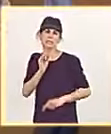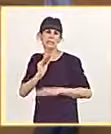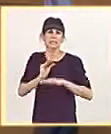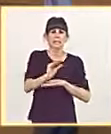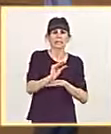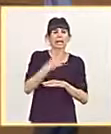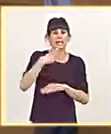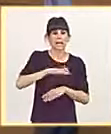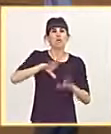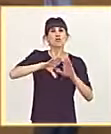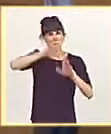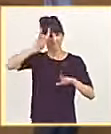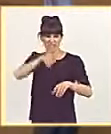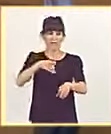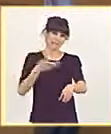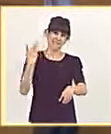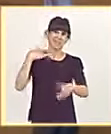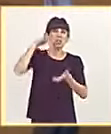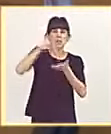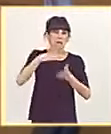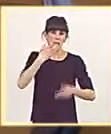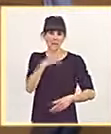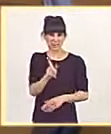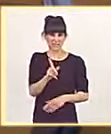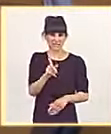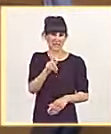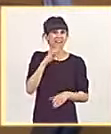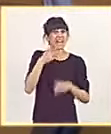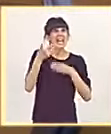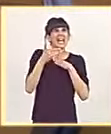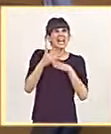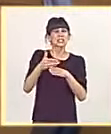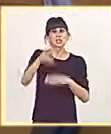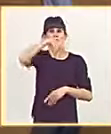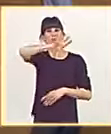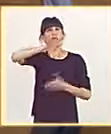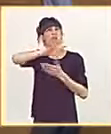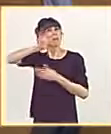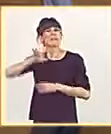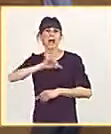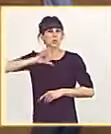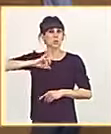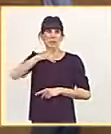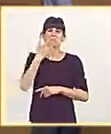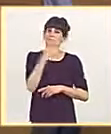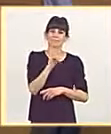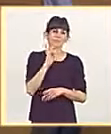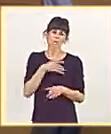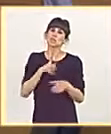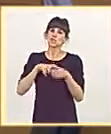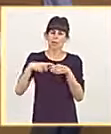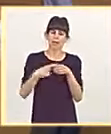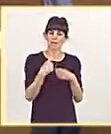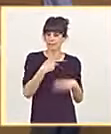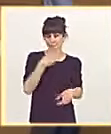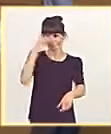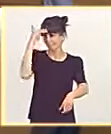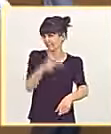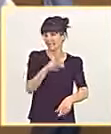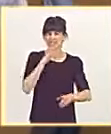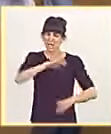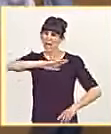que en aquel momento ustedes protestasen, pero es que tampoco protestaron el resto de comunidades autónomas, porque hubo un acto de solidaridad y se tuvo en cuenta cuál había